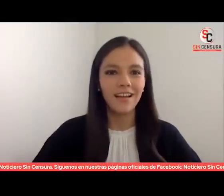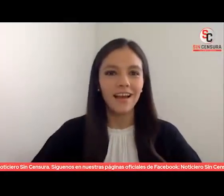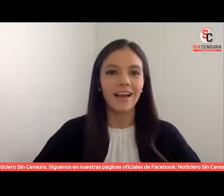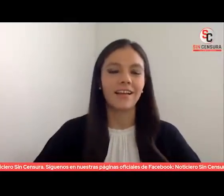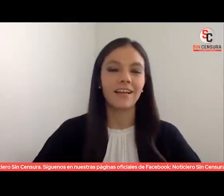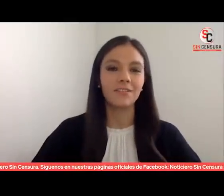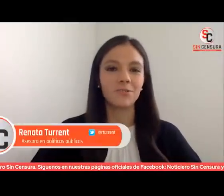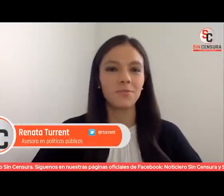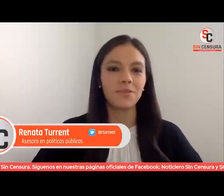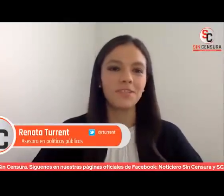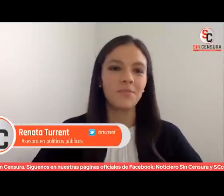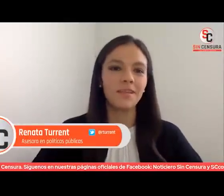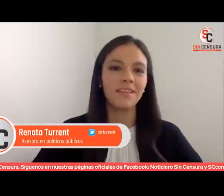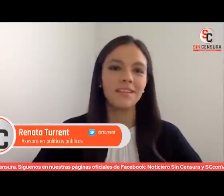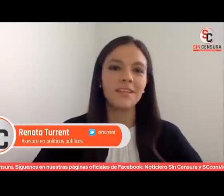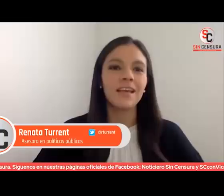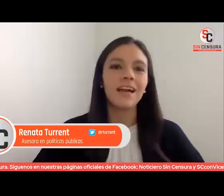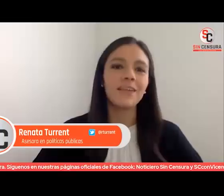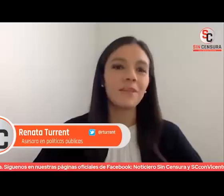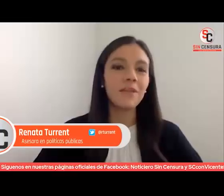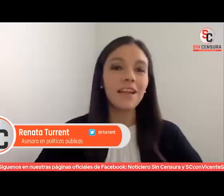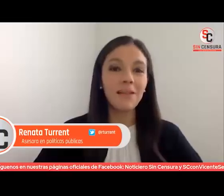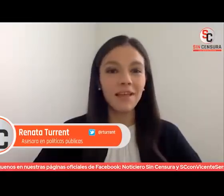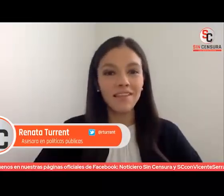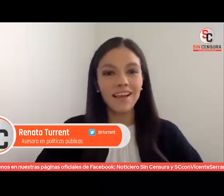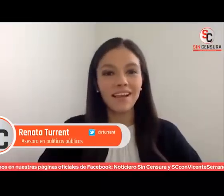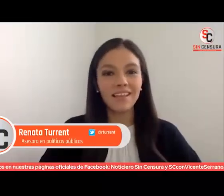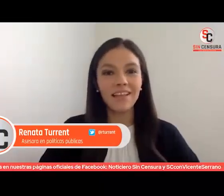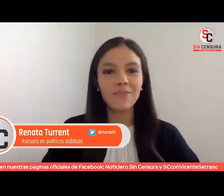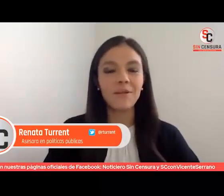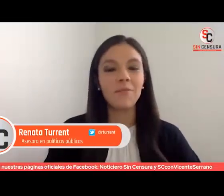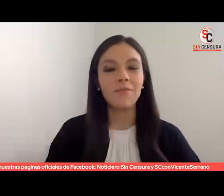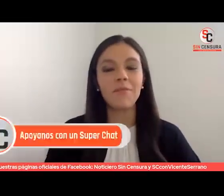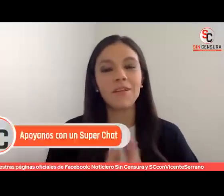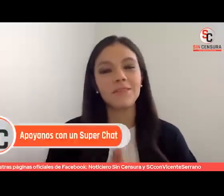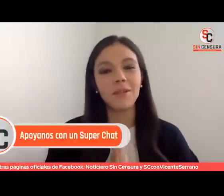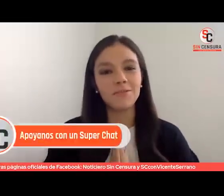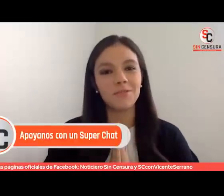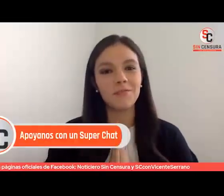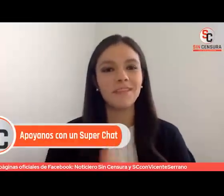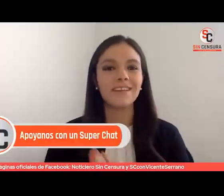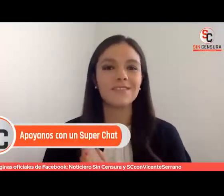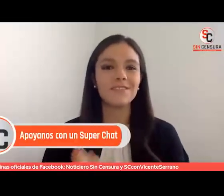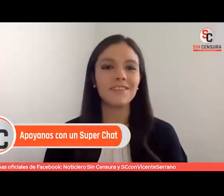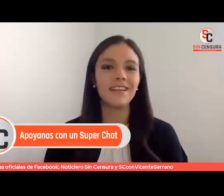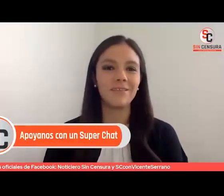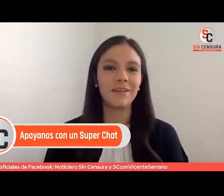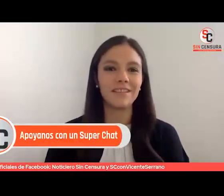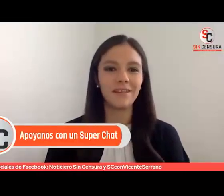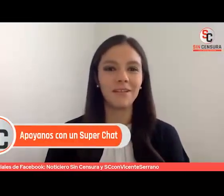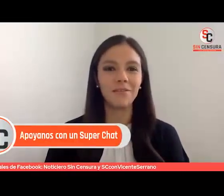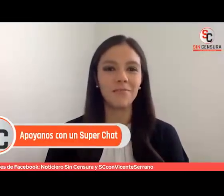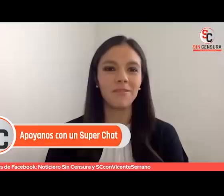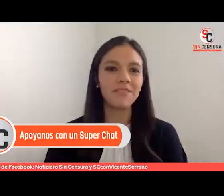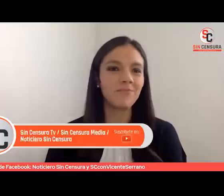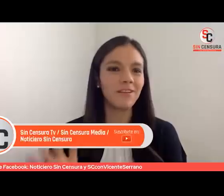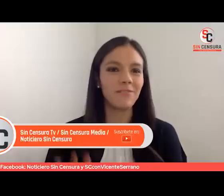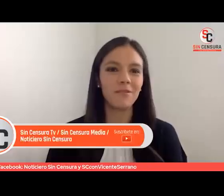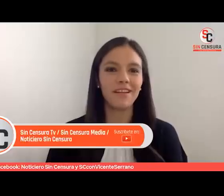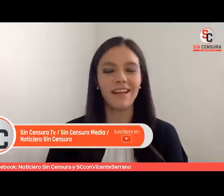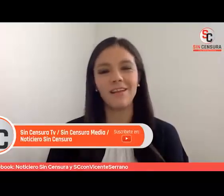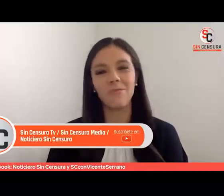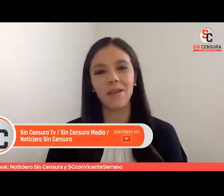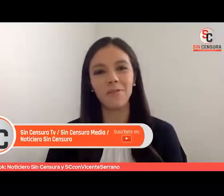apoyando acá en estos medios independientes. Ay, me duele el alma dejarte ir, pero por favor acéptanos otra invitación para seguir hablando del